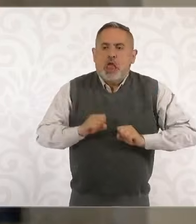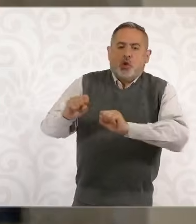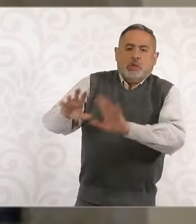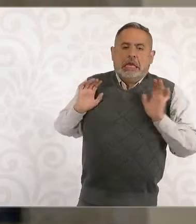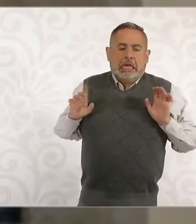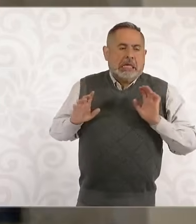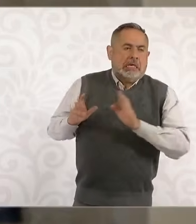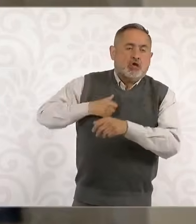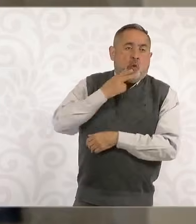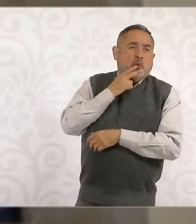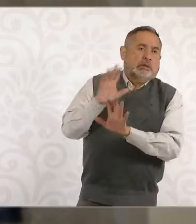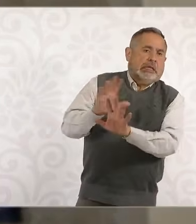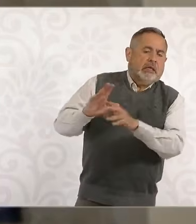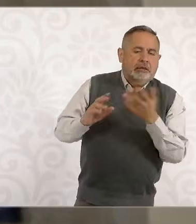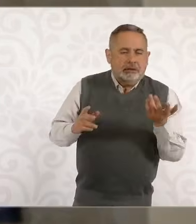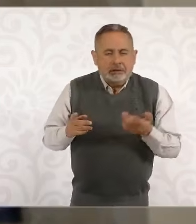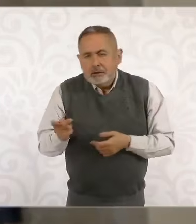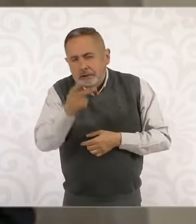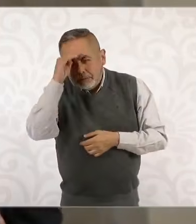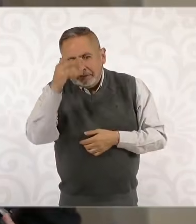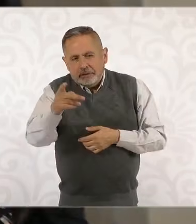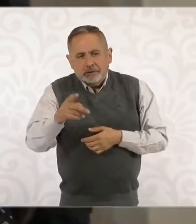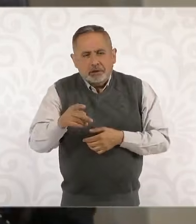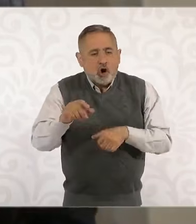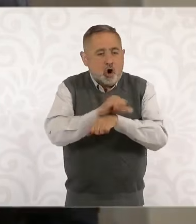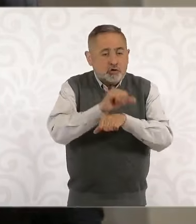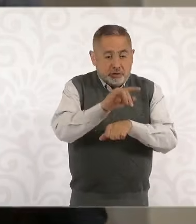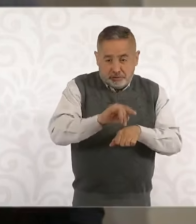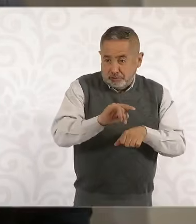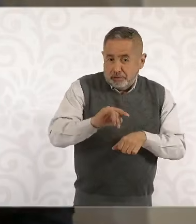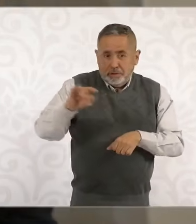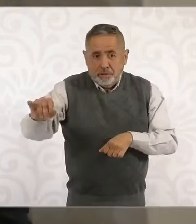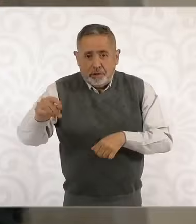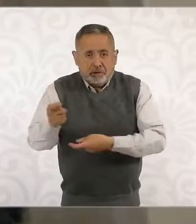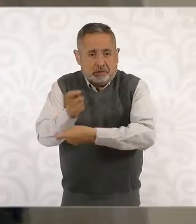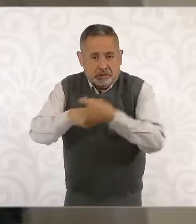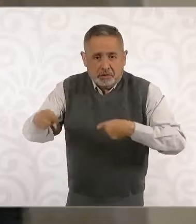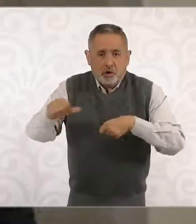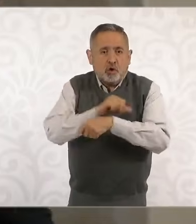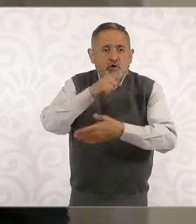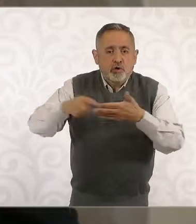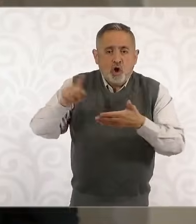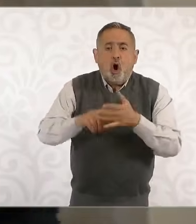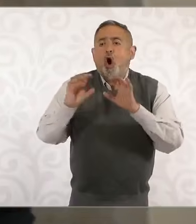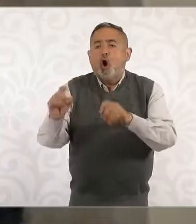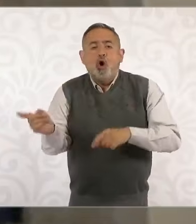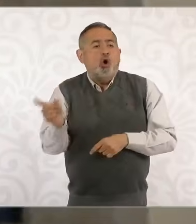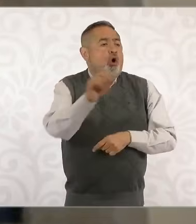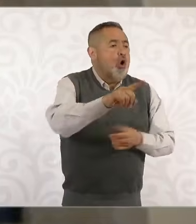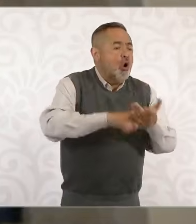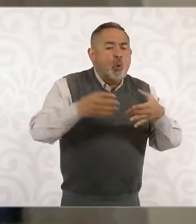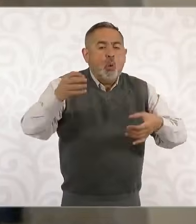a lo mejor o regresan esos vehículos, cancelan la compra o se los dan a jueces que necesiten